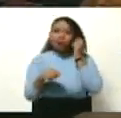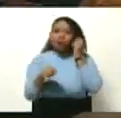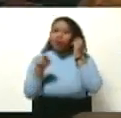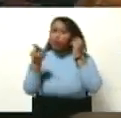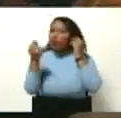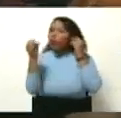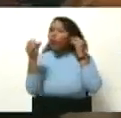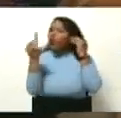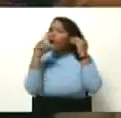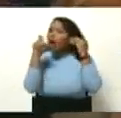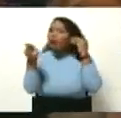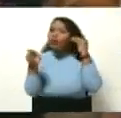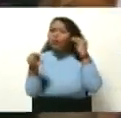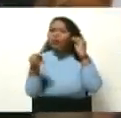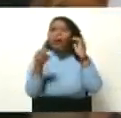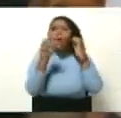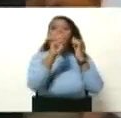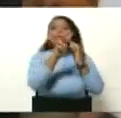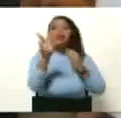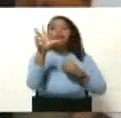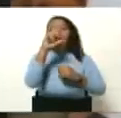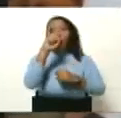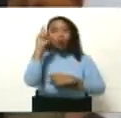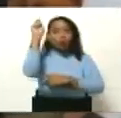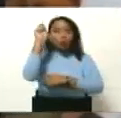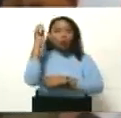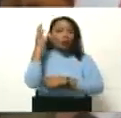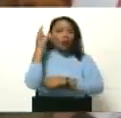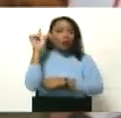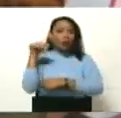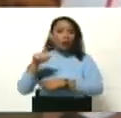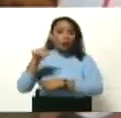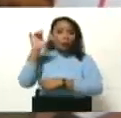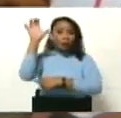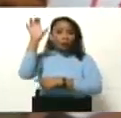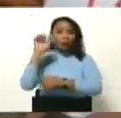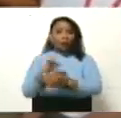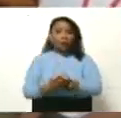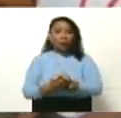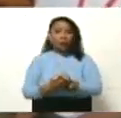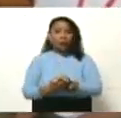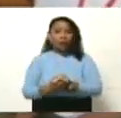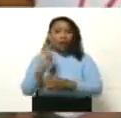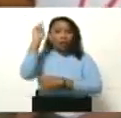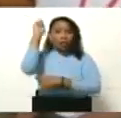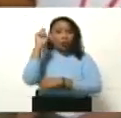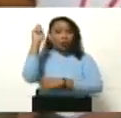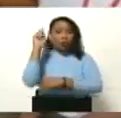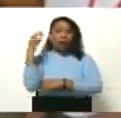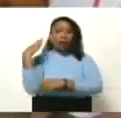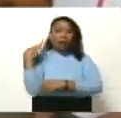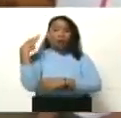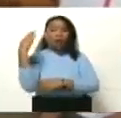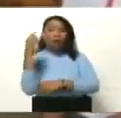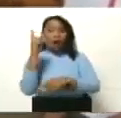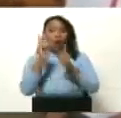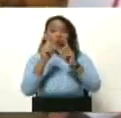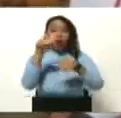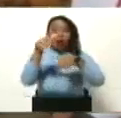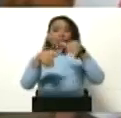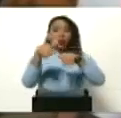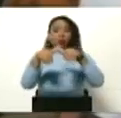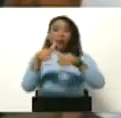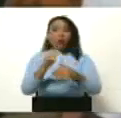tú? 23 años, diputada de la patria. Diputada electa en unas elecciones.